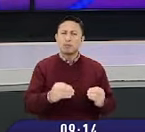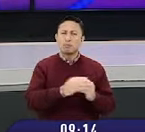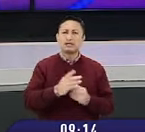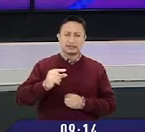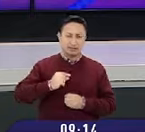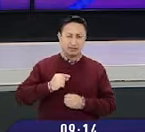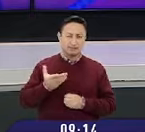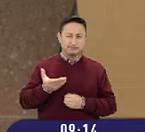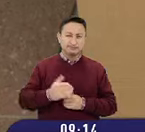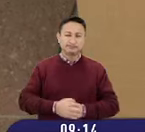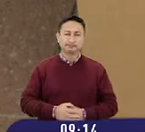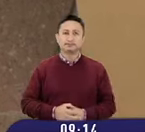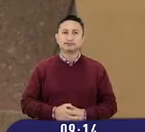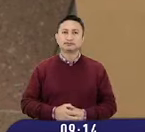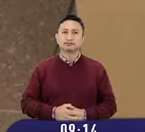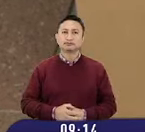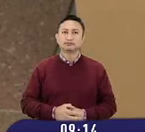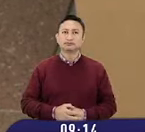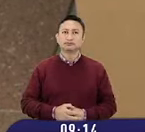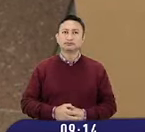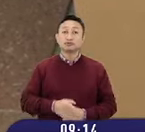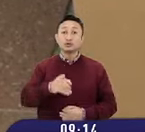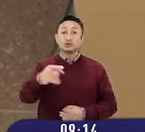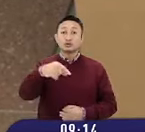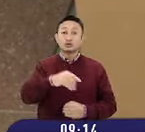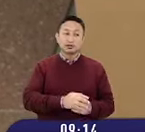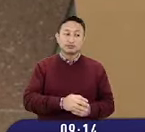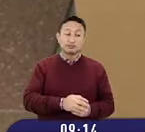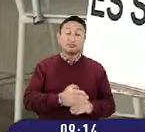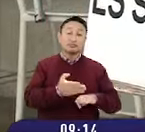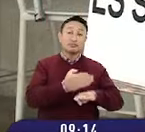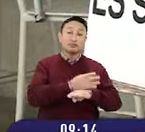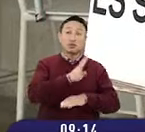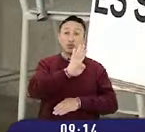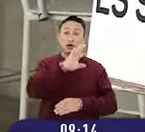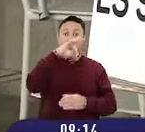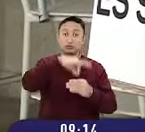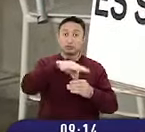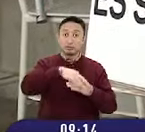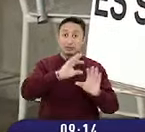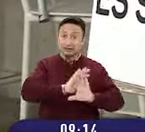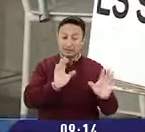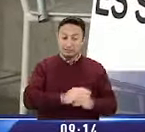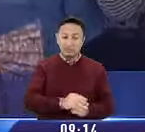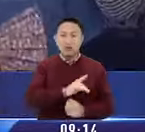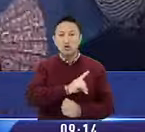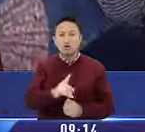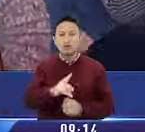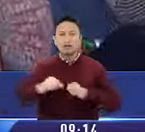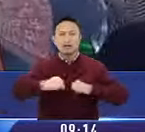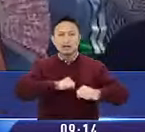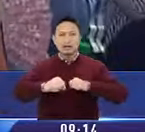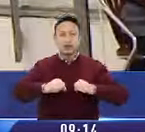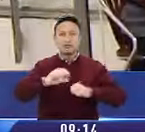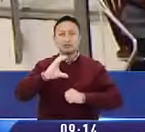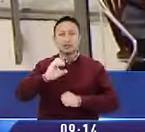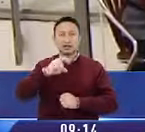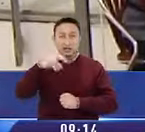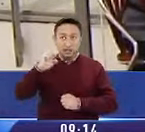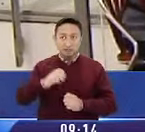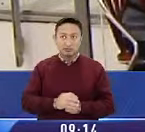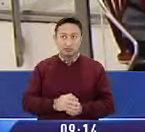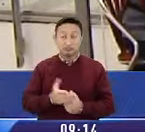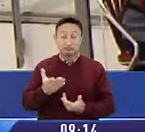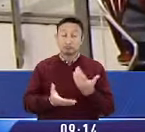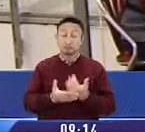tema. Si usted no ha votado en las últimas 4 elecciones ni ha realizado trámites ante el CNE, es